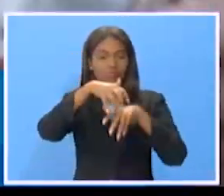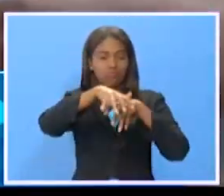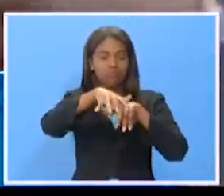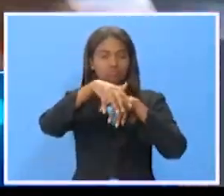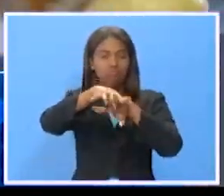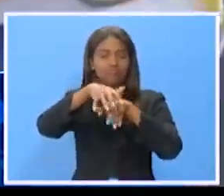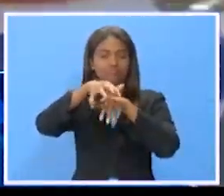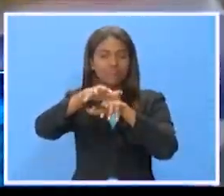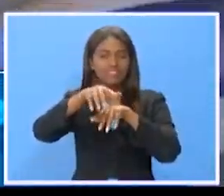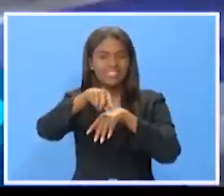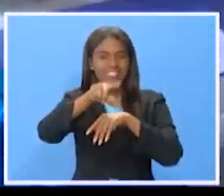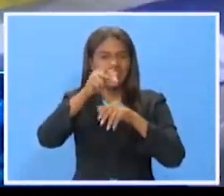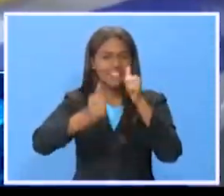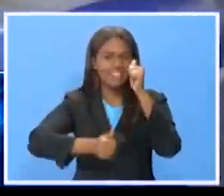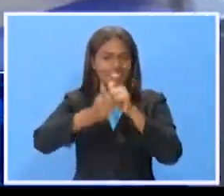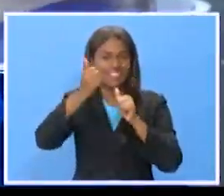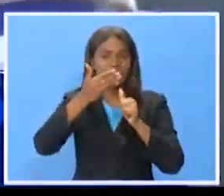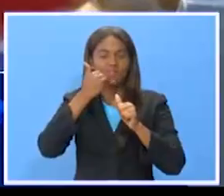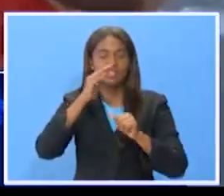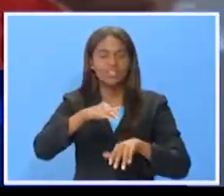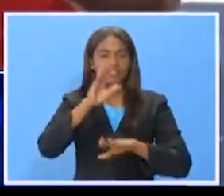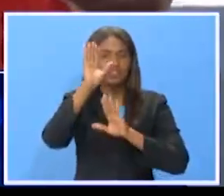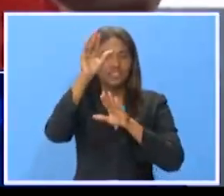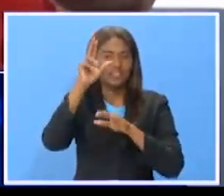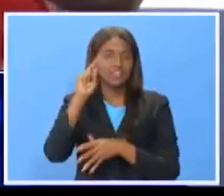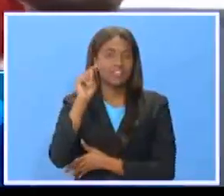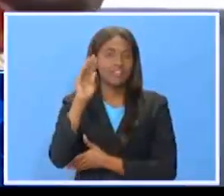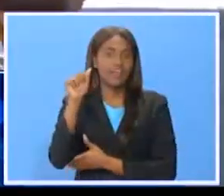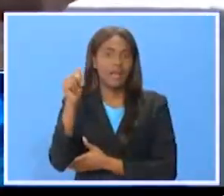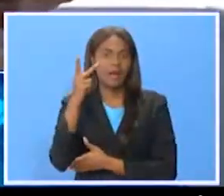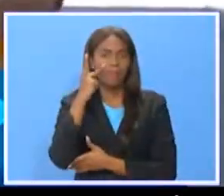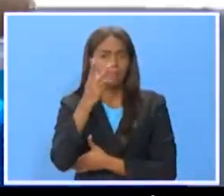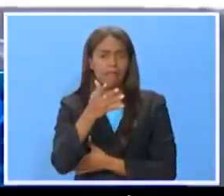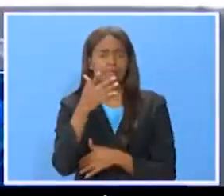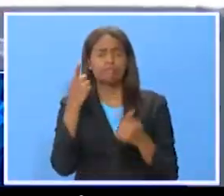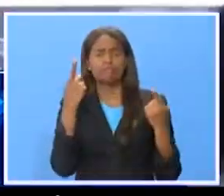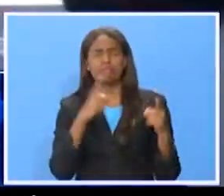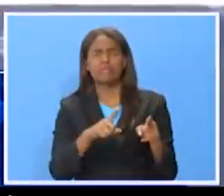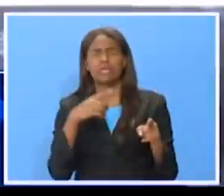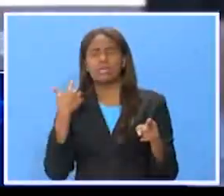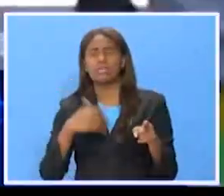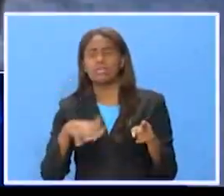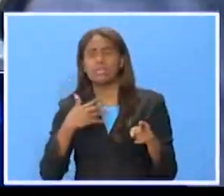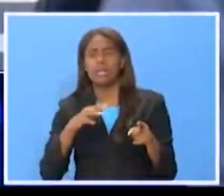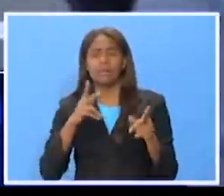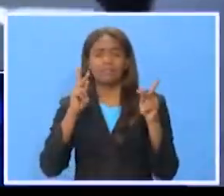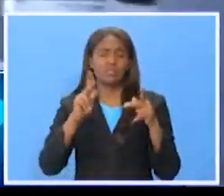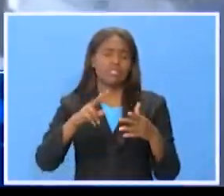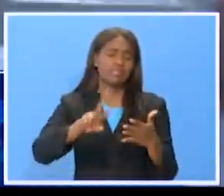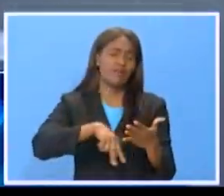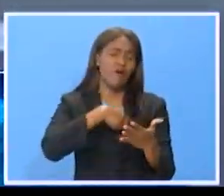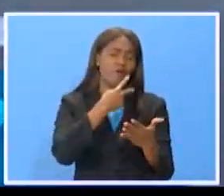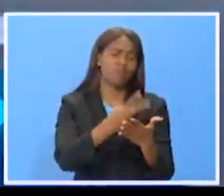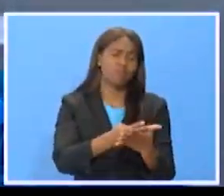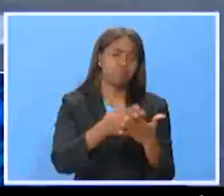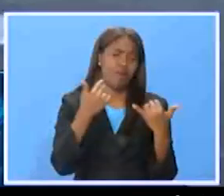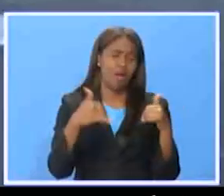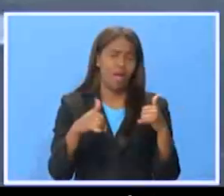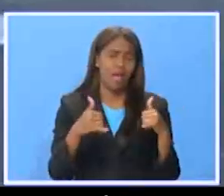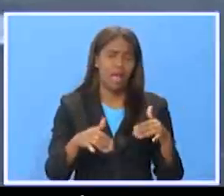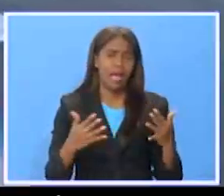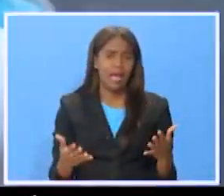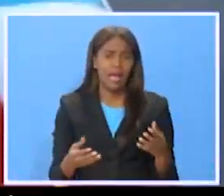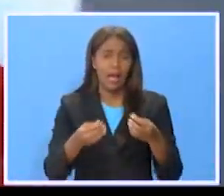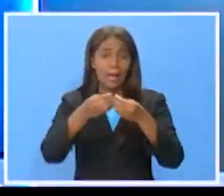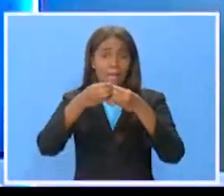los actuales campeones del mejor baloncesto del mundo. Ahí pasó de todo, señores. Estrellones se dieron algunos de los jugadores, se perdieron